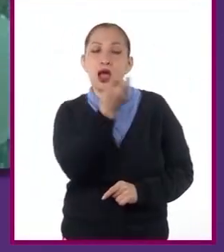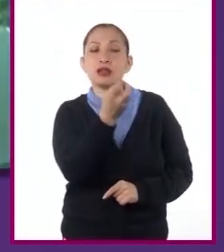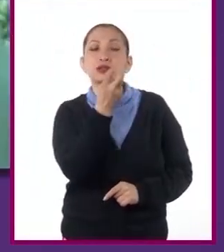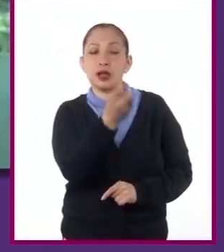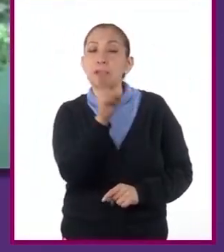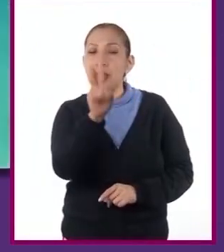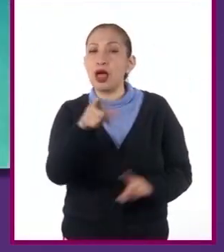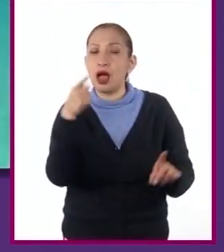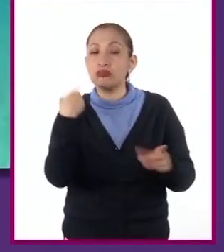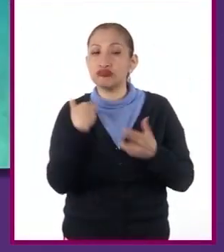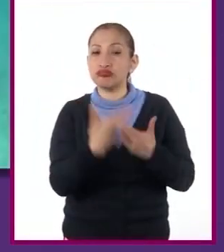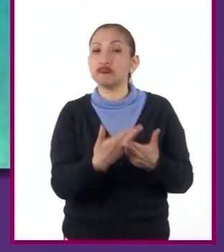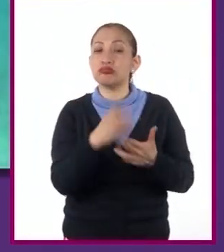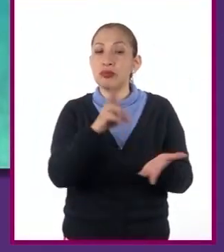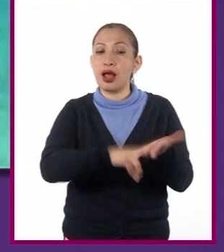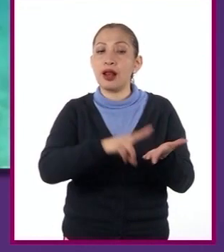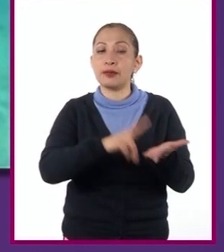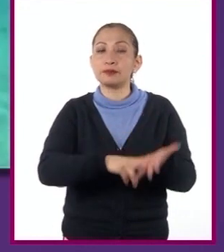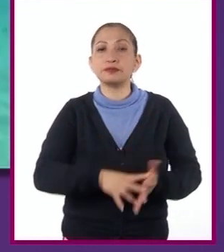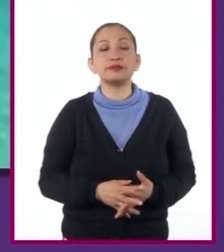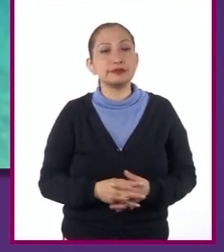es el verdadero tesoro.